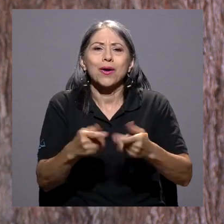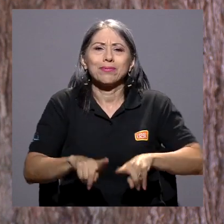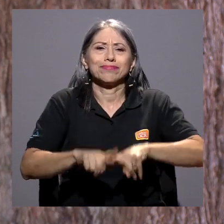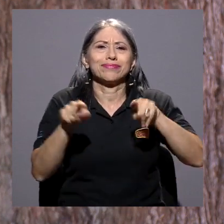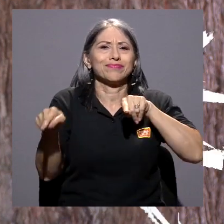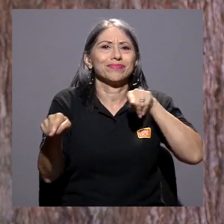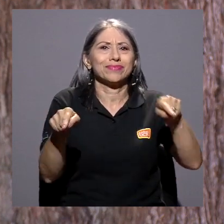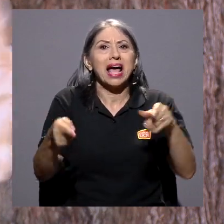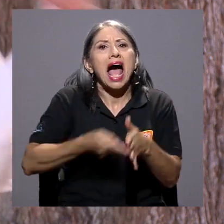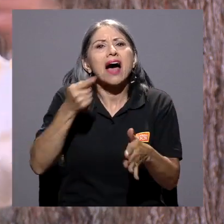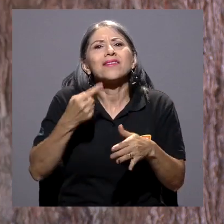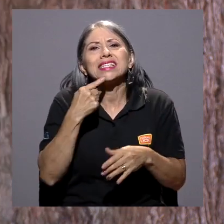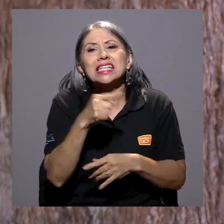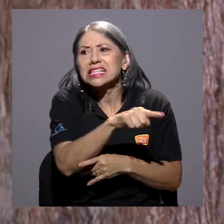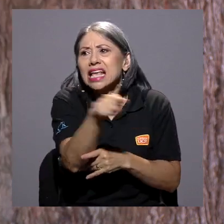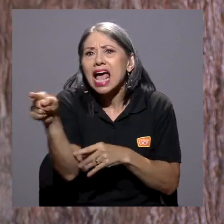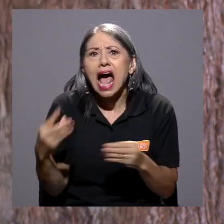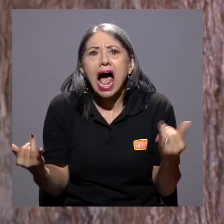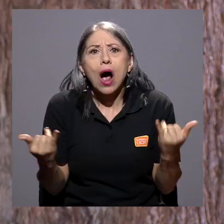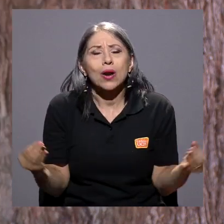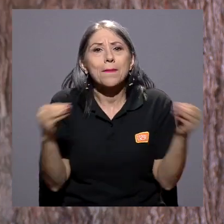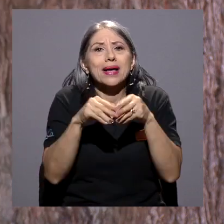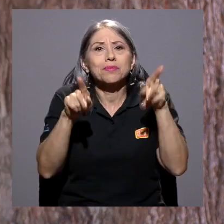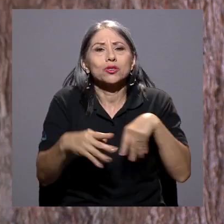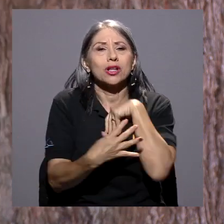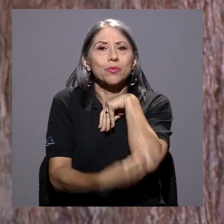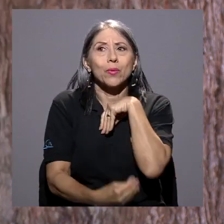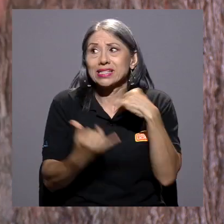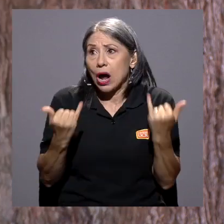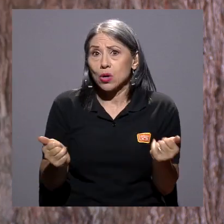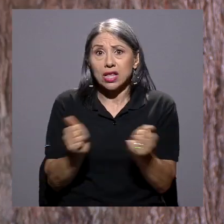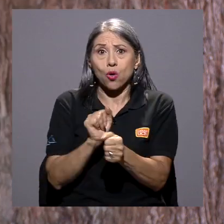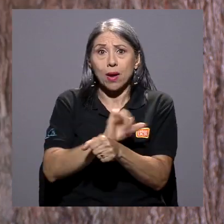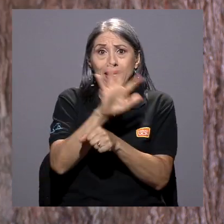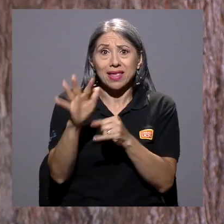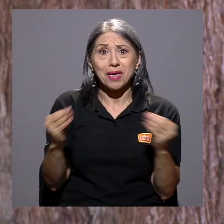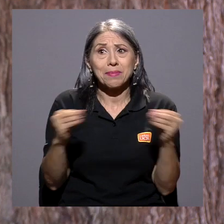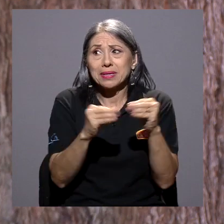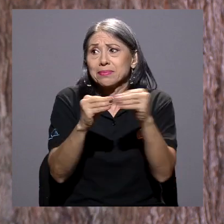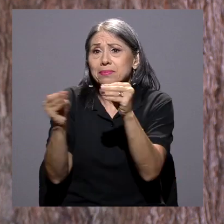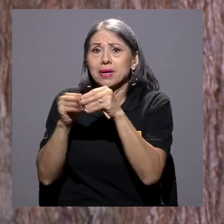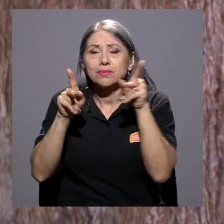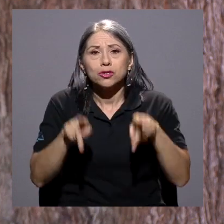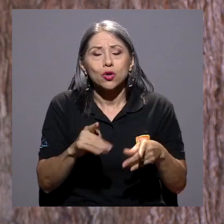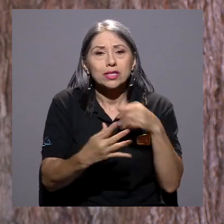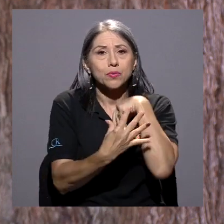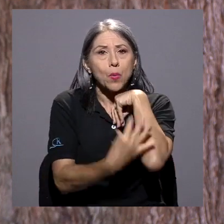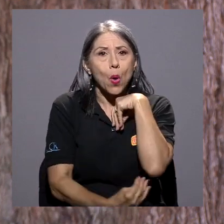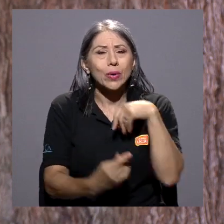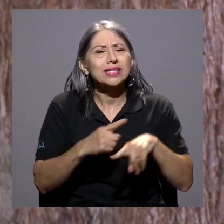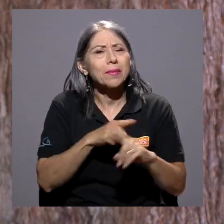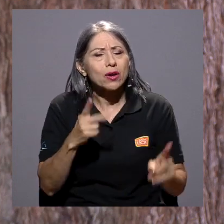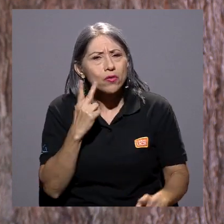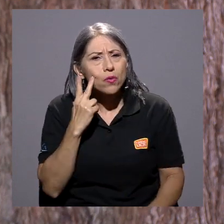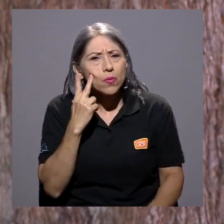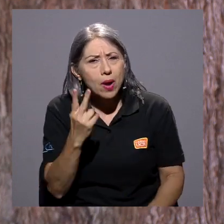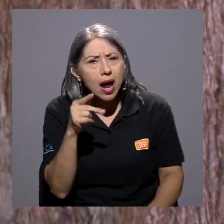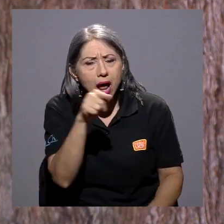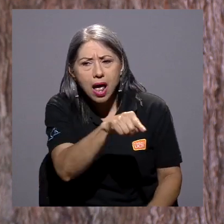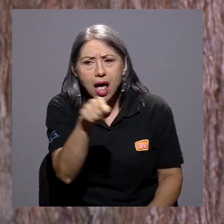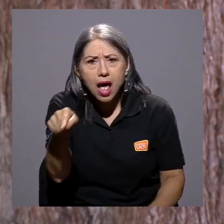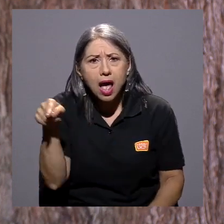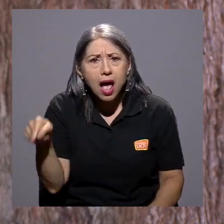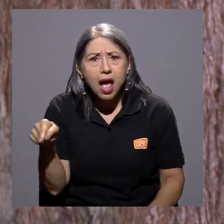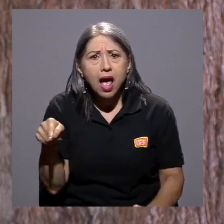se maneja como que cada vez hay más pobres. Ahorita con la de la pandemia aumentó la pobreza, pero uno lo que observa es que si bien es